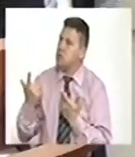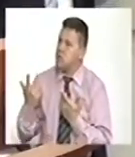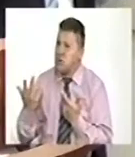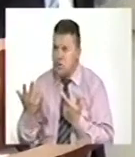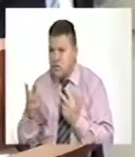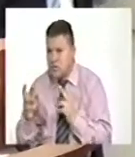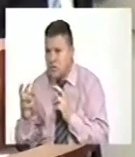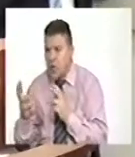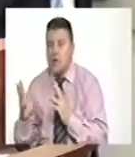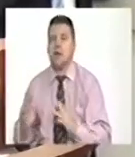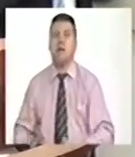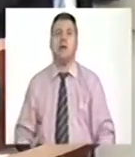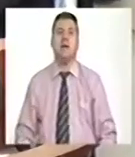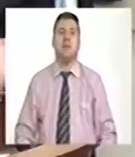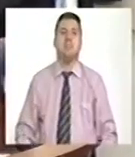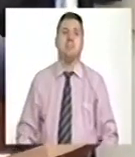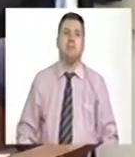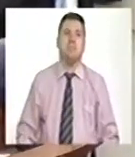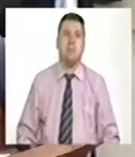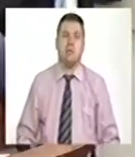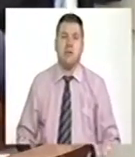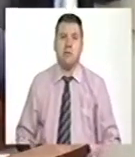que es